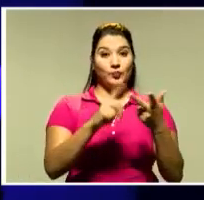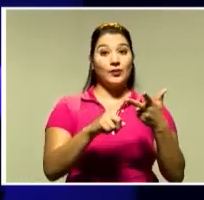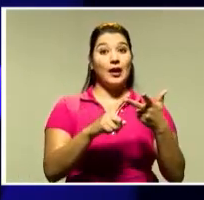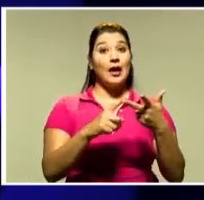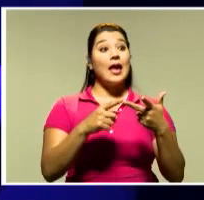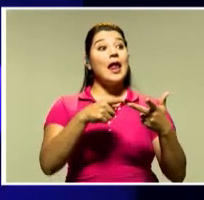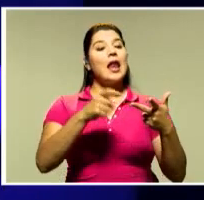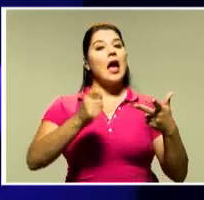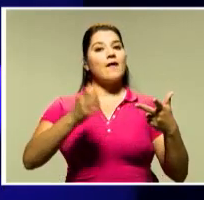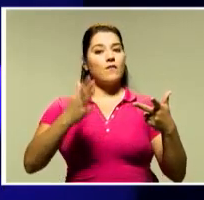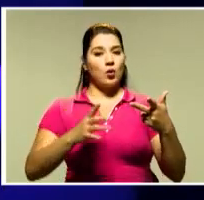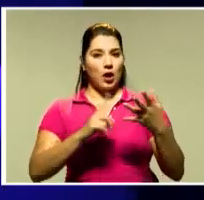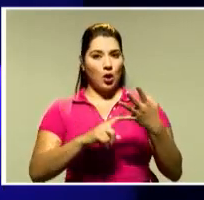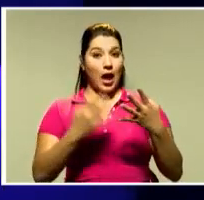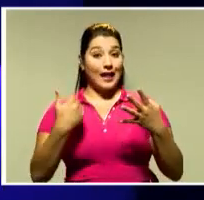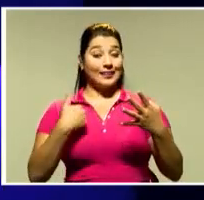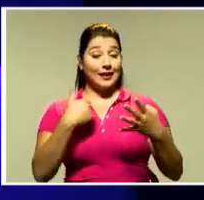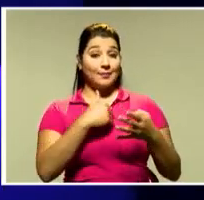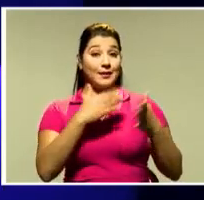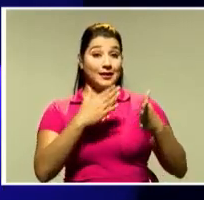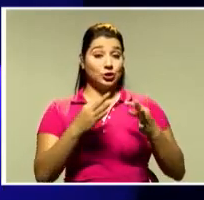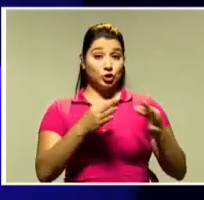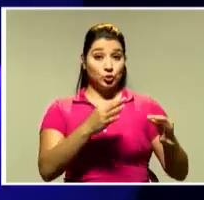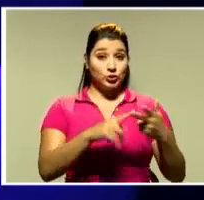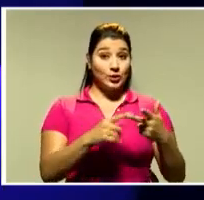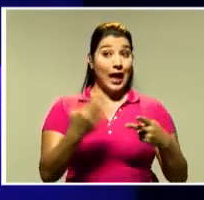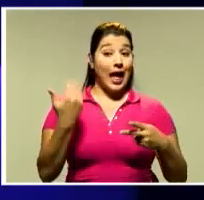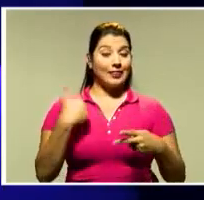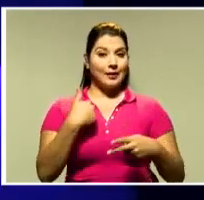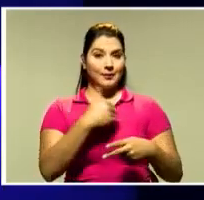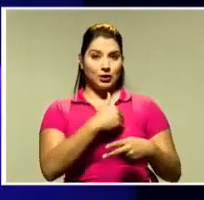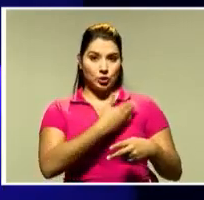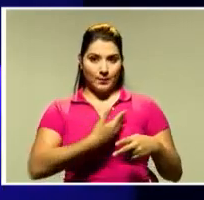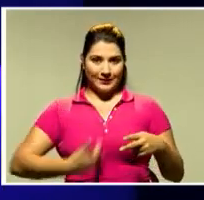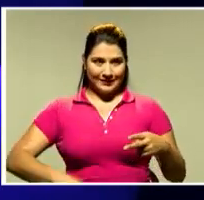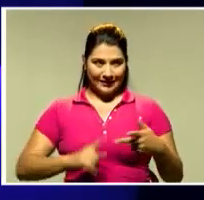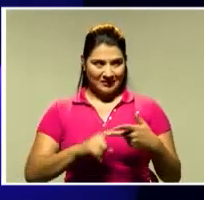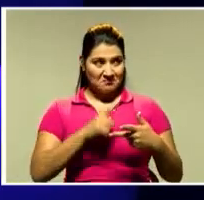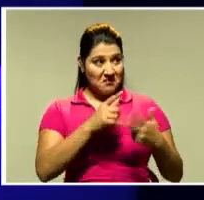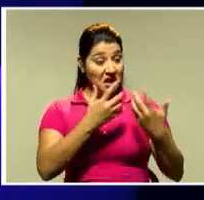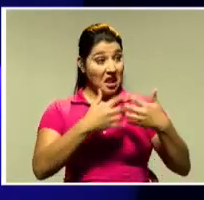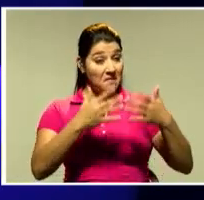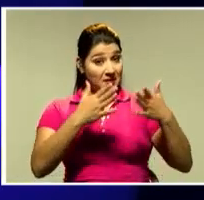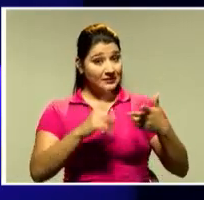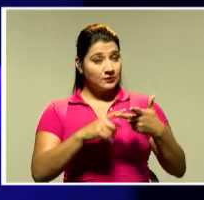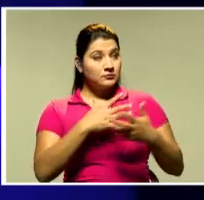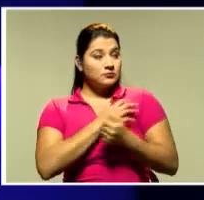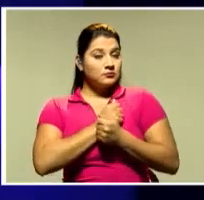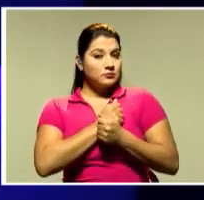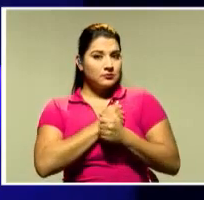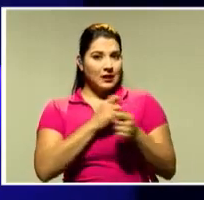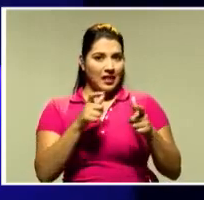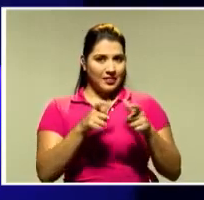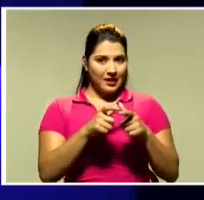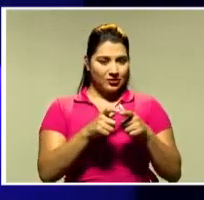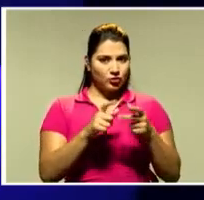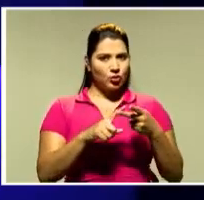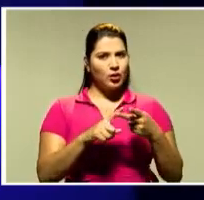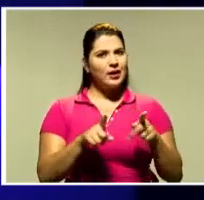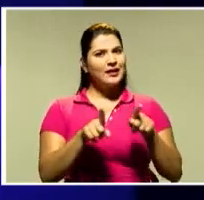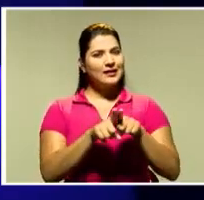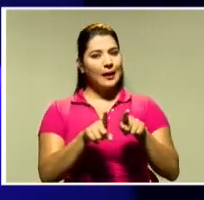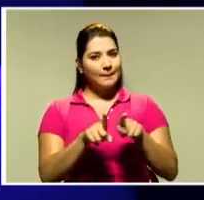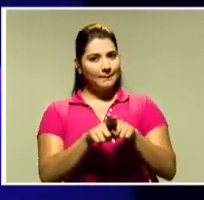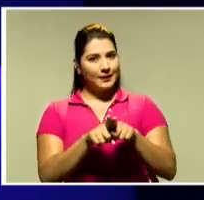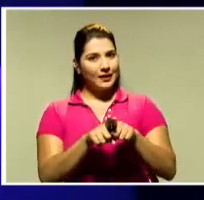de Turismo, exministro de la Presidencia, empresario, amante de los discos y un melómano,